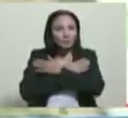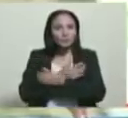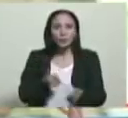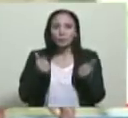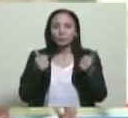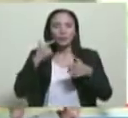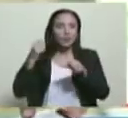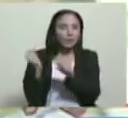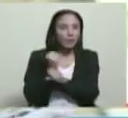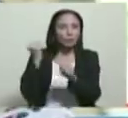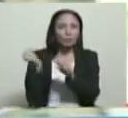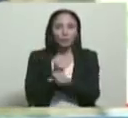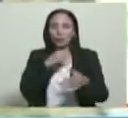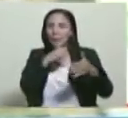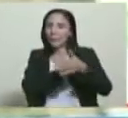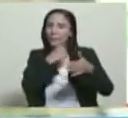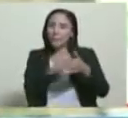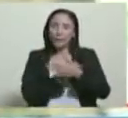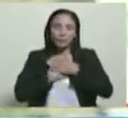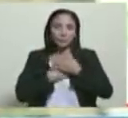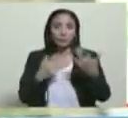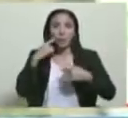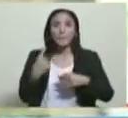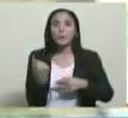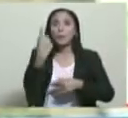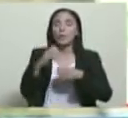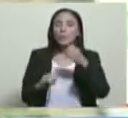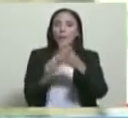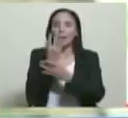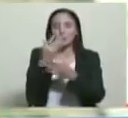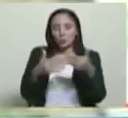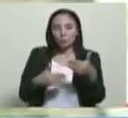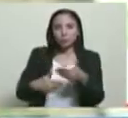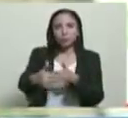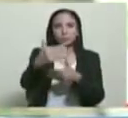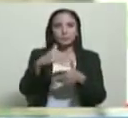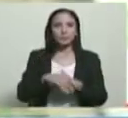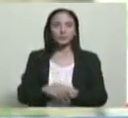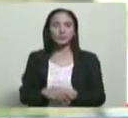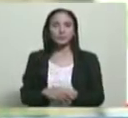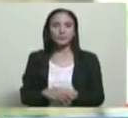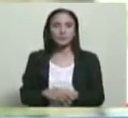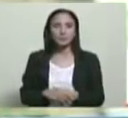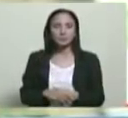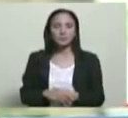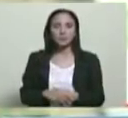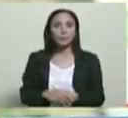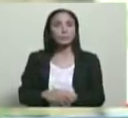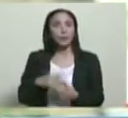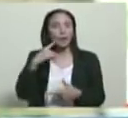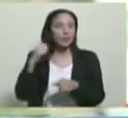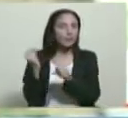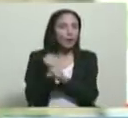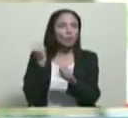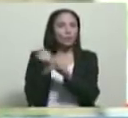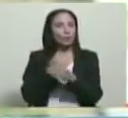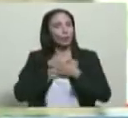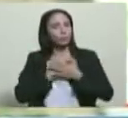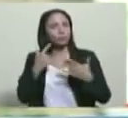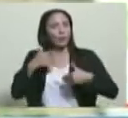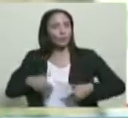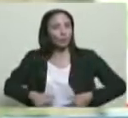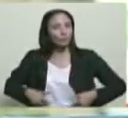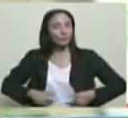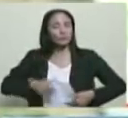pueblo trabajador. Un mayo que se va dibujando de mucho trabajo, de mucho esfuerzo,